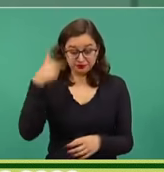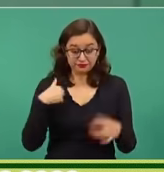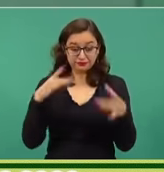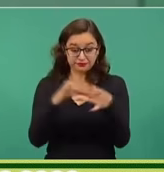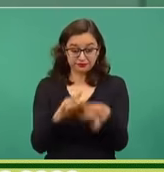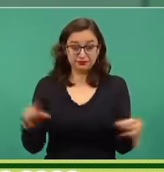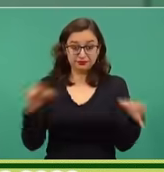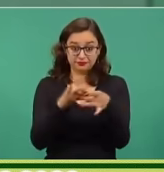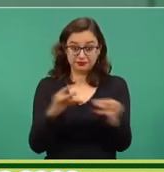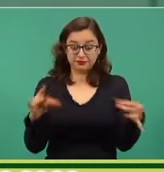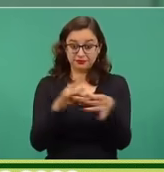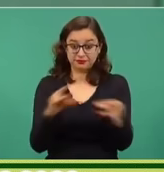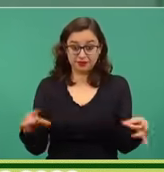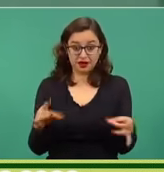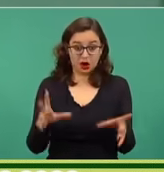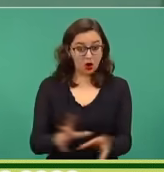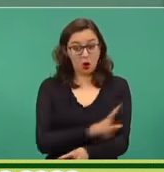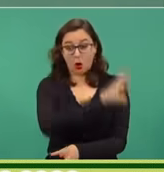lo dedique